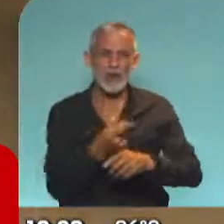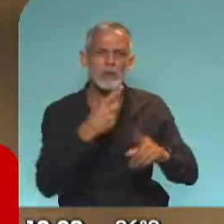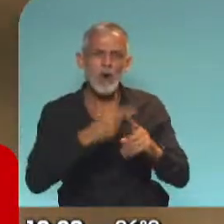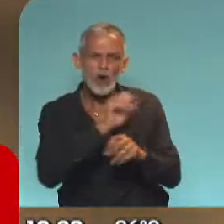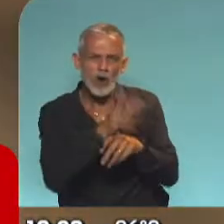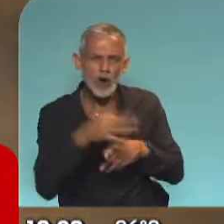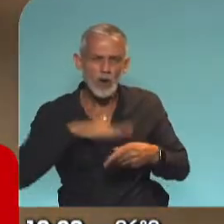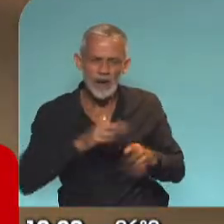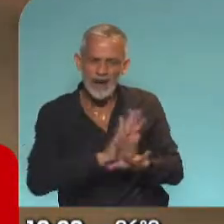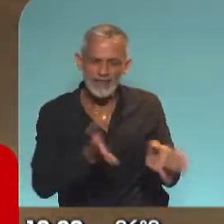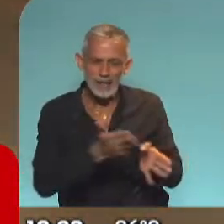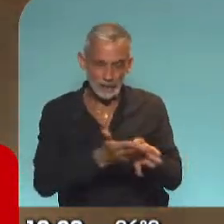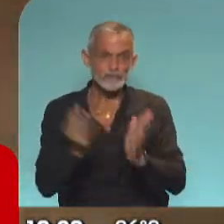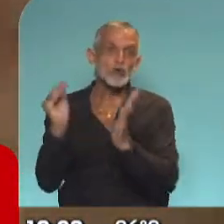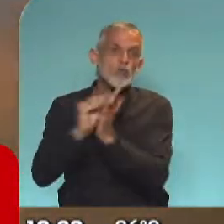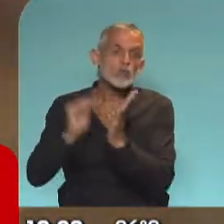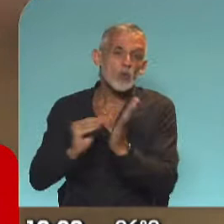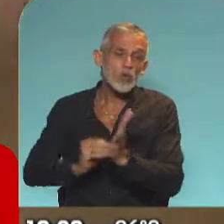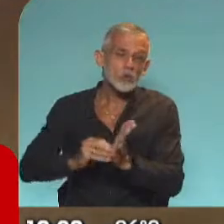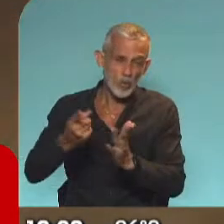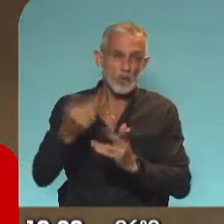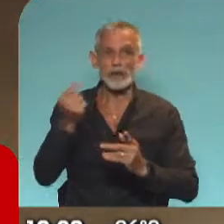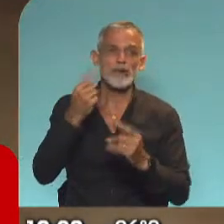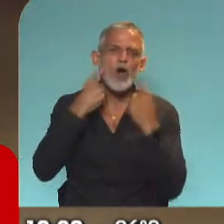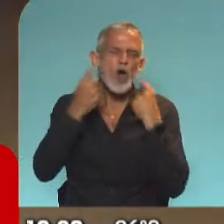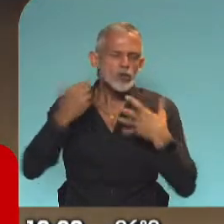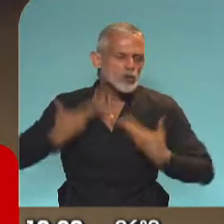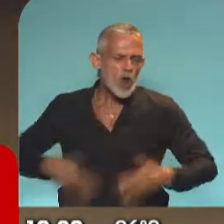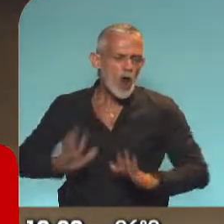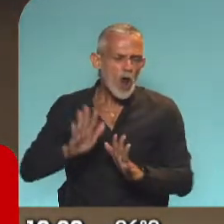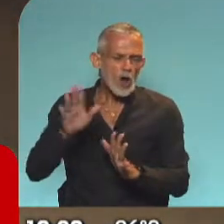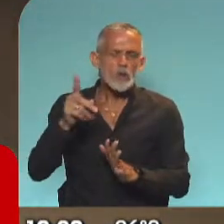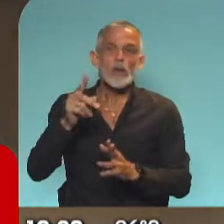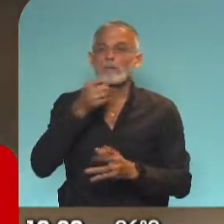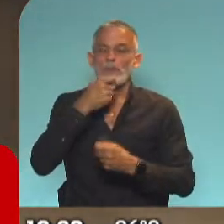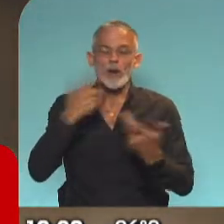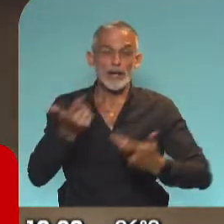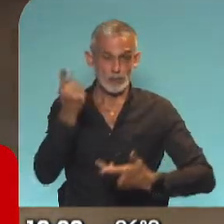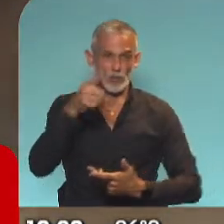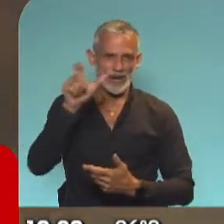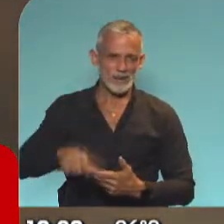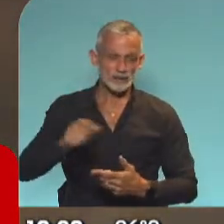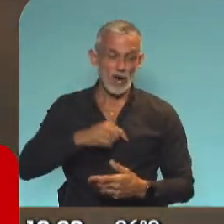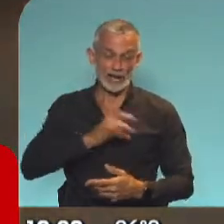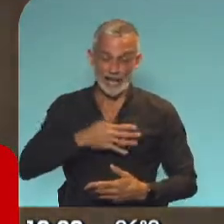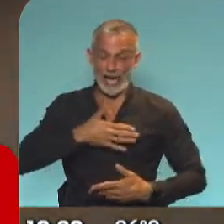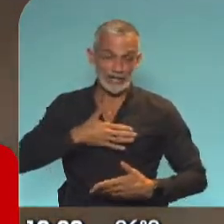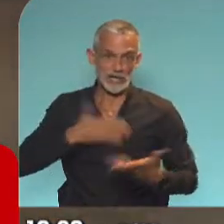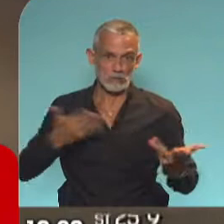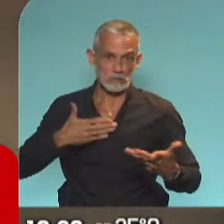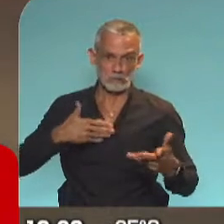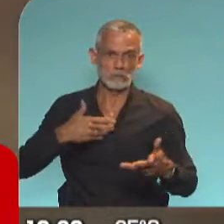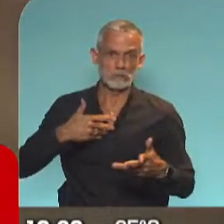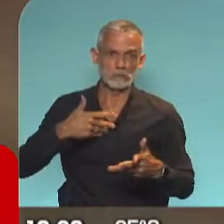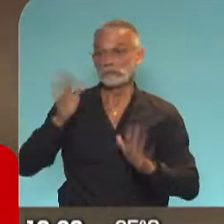Porque le digan, si yo le digo los turnos que tienen mis pacientes para un control de una paciente que se puso hoy con taquicardia, y usted dice,